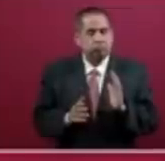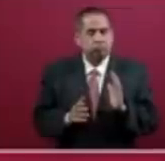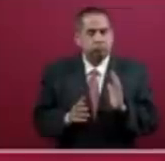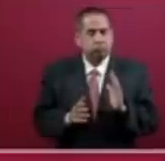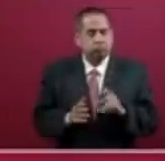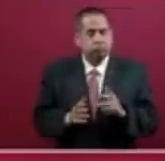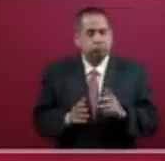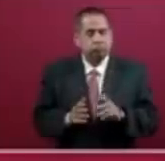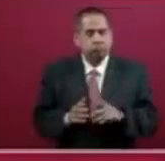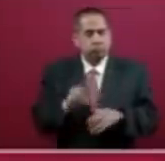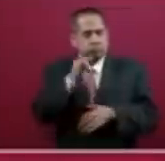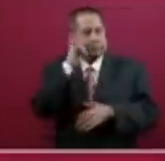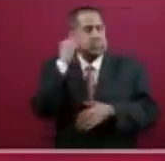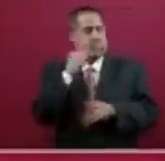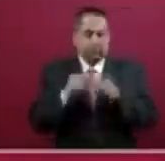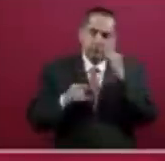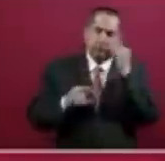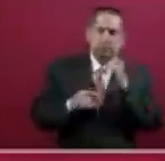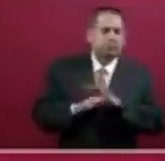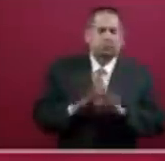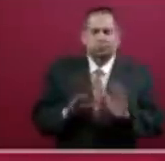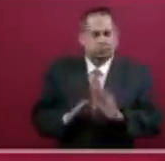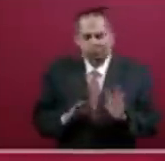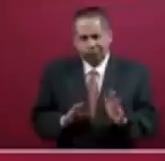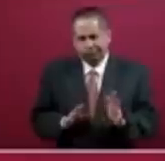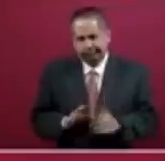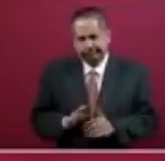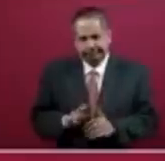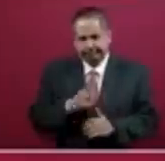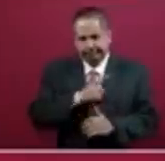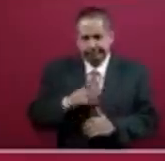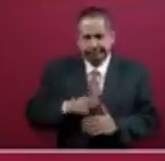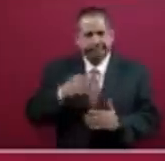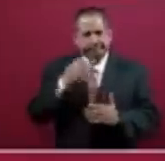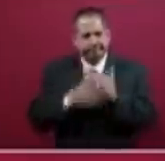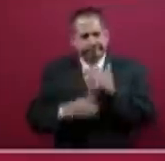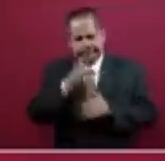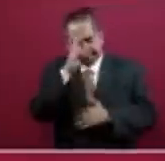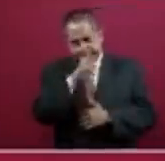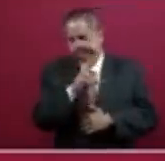esas descortesías, esas faltas de